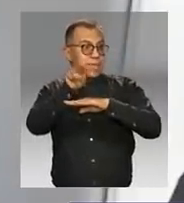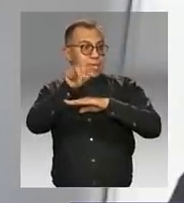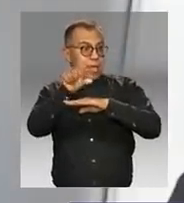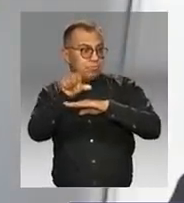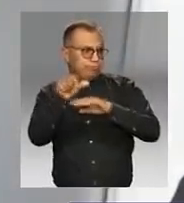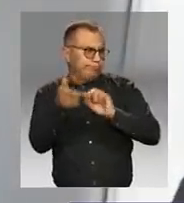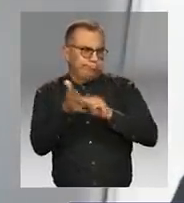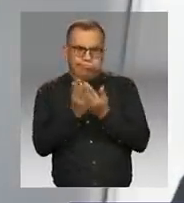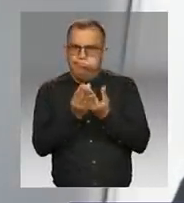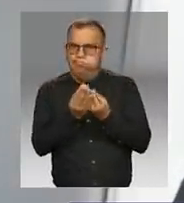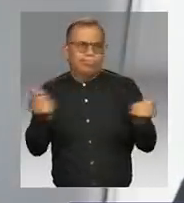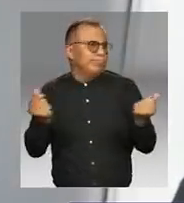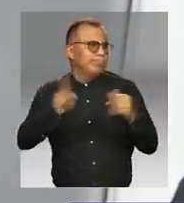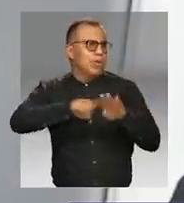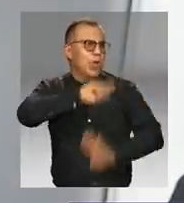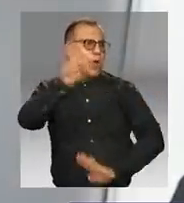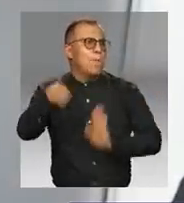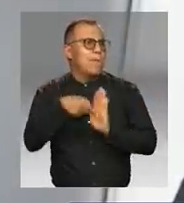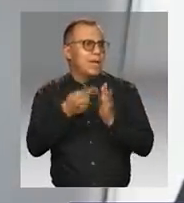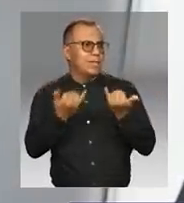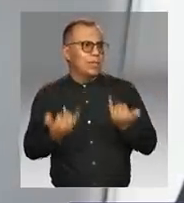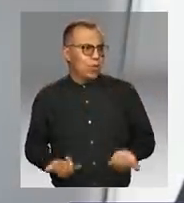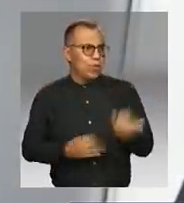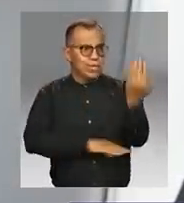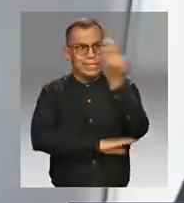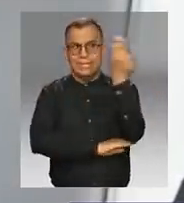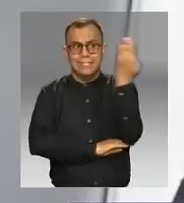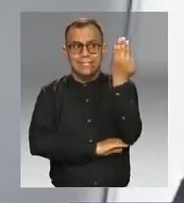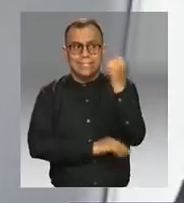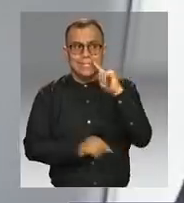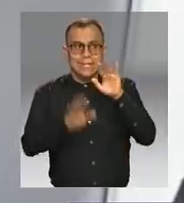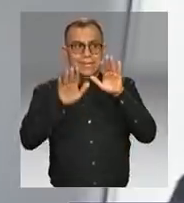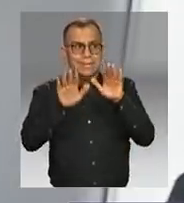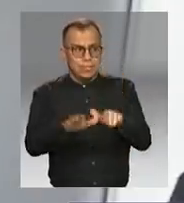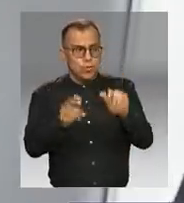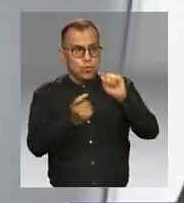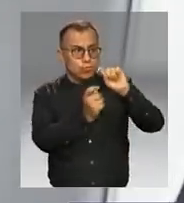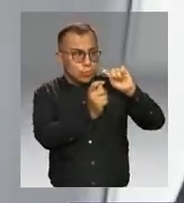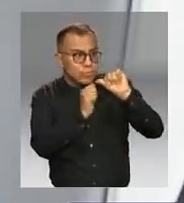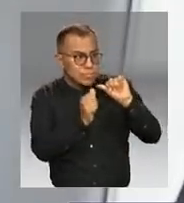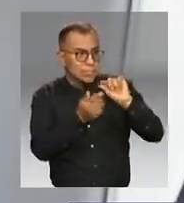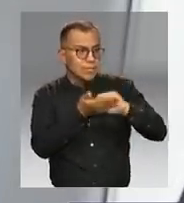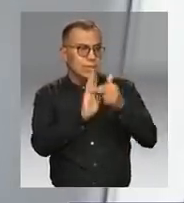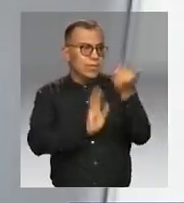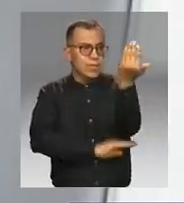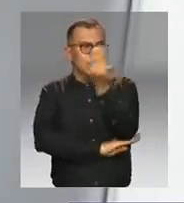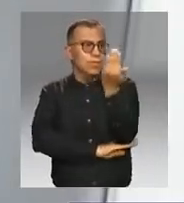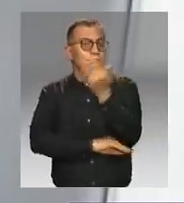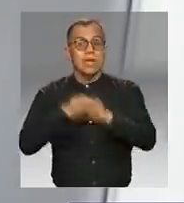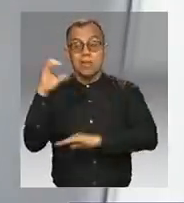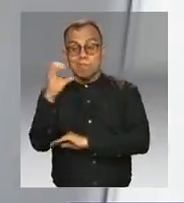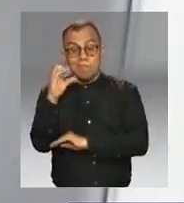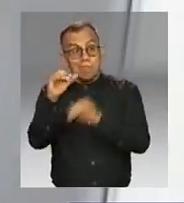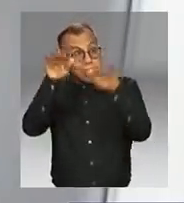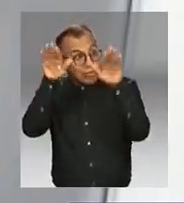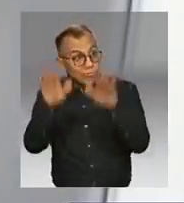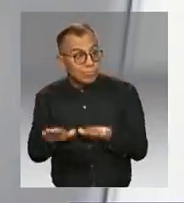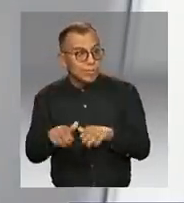que acaba totalmente con el cine, con los subsidios al cine colombiano.